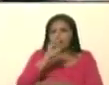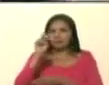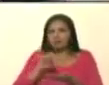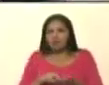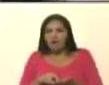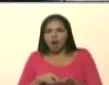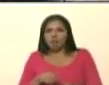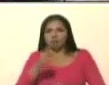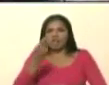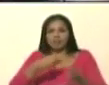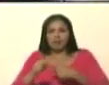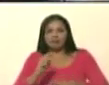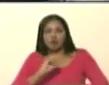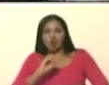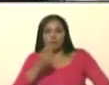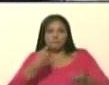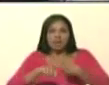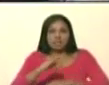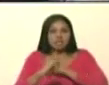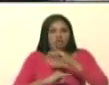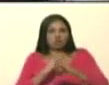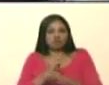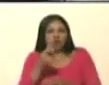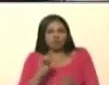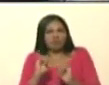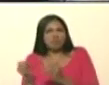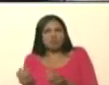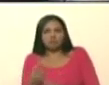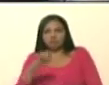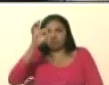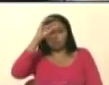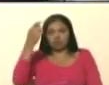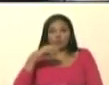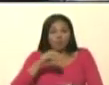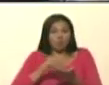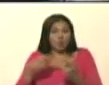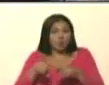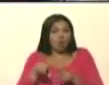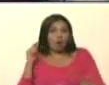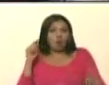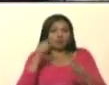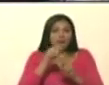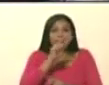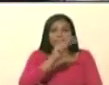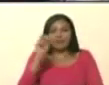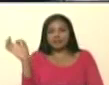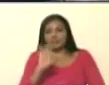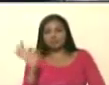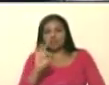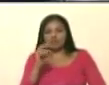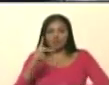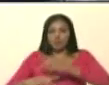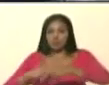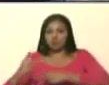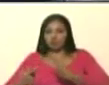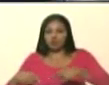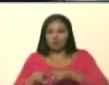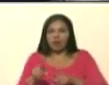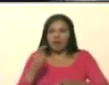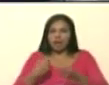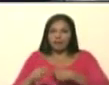cuánto van al mercado yo después todo un objetivo que el 20 por ciento de la producción